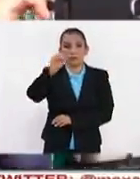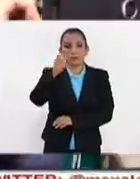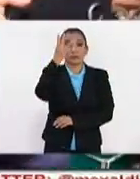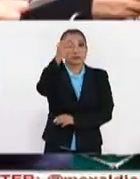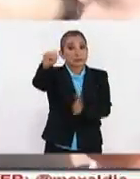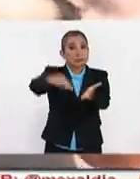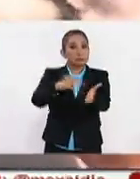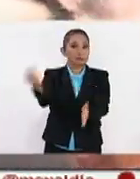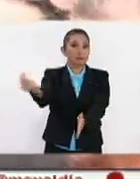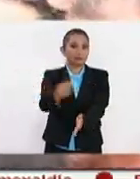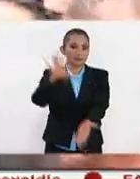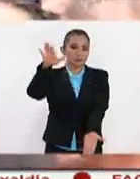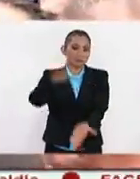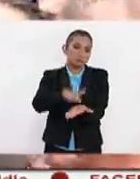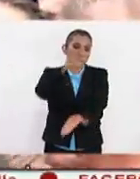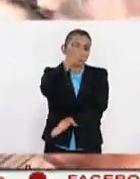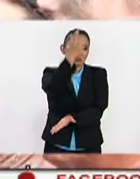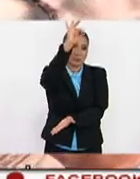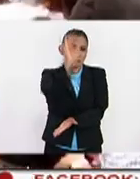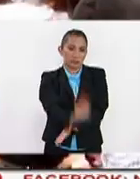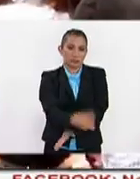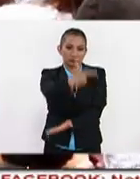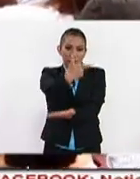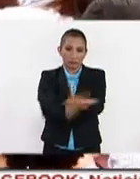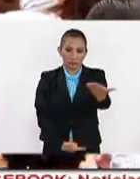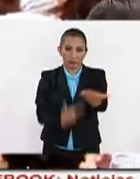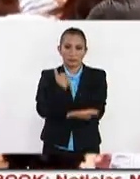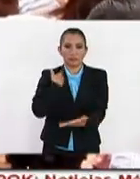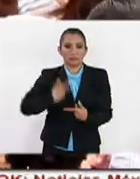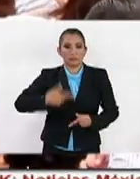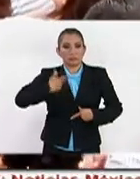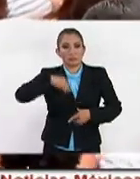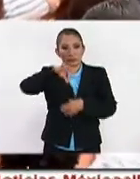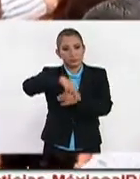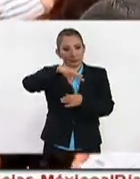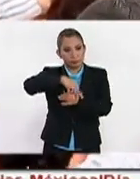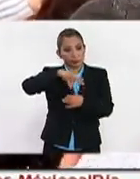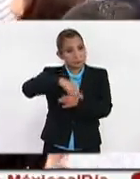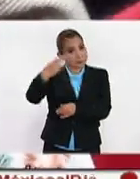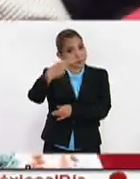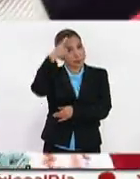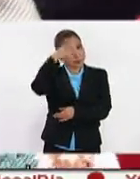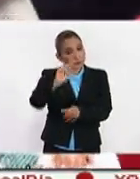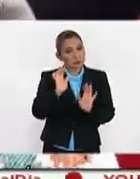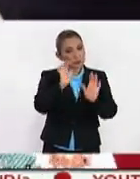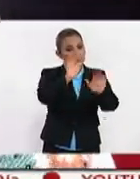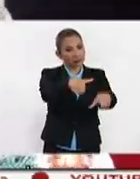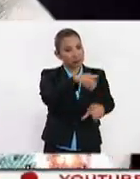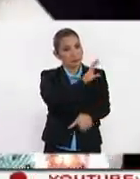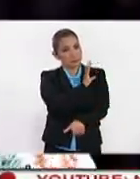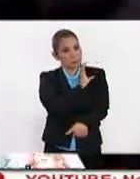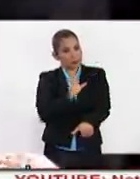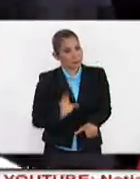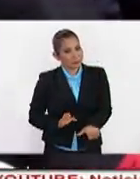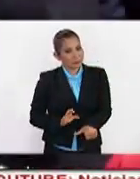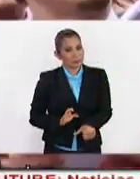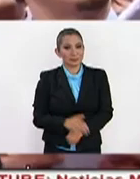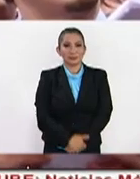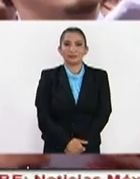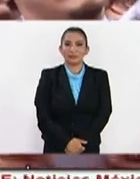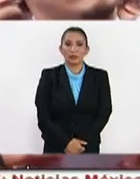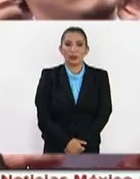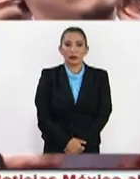866.593 firmas que equivalen al 1% de la lista nominal de electores necesarias para postularse como